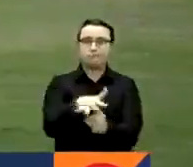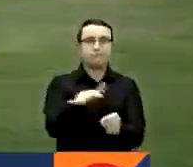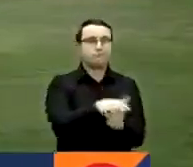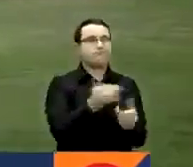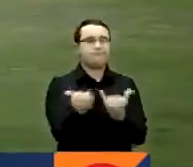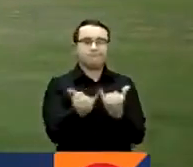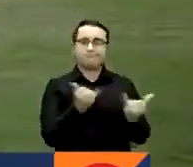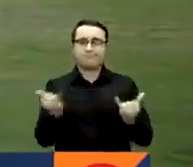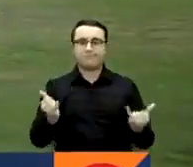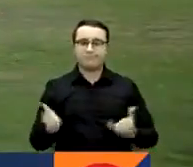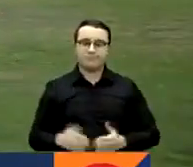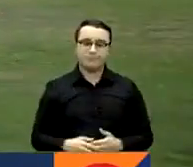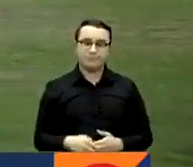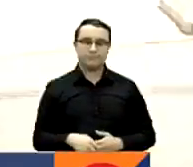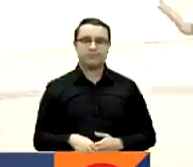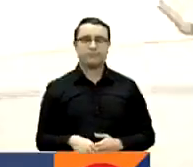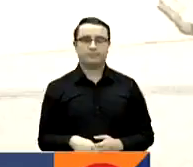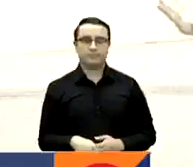capacidad.